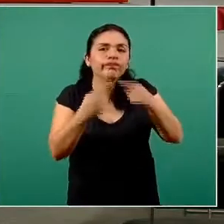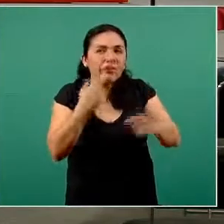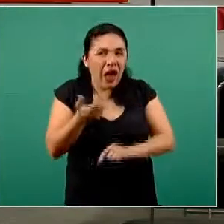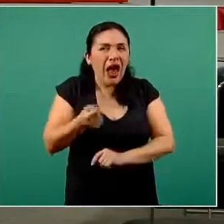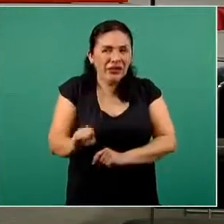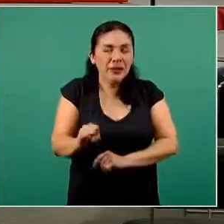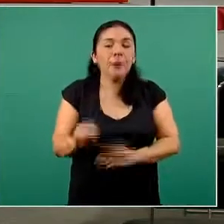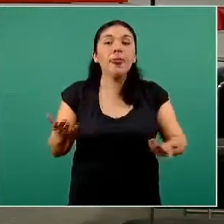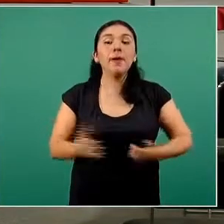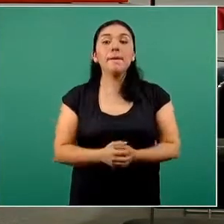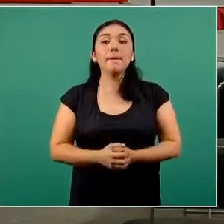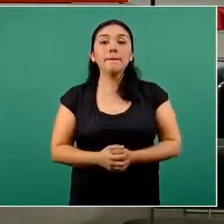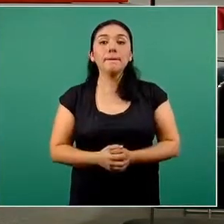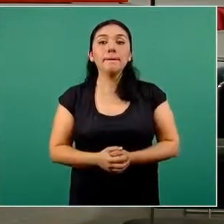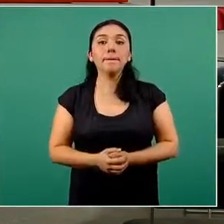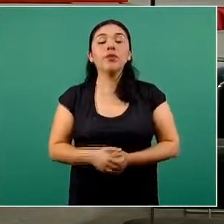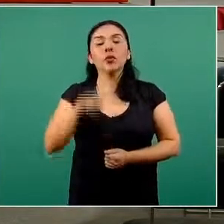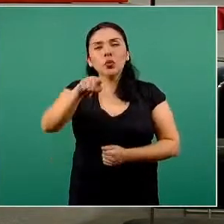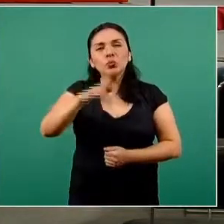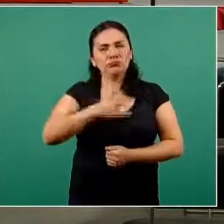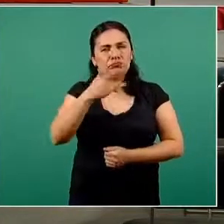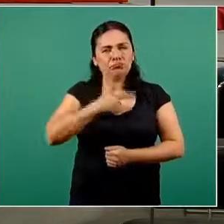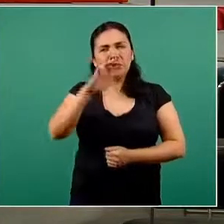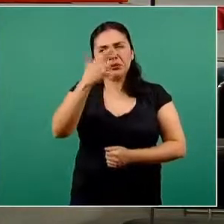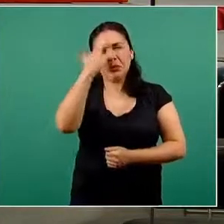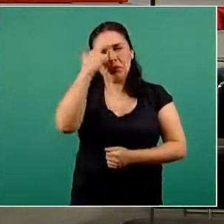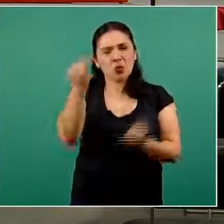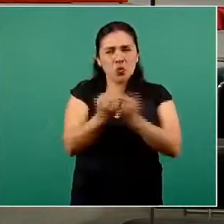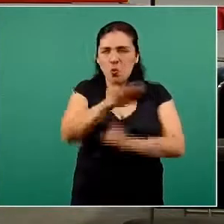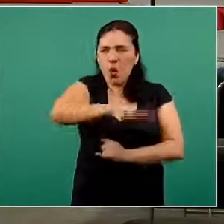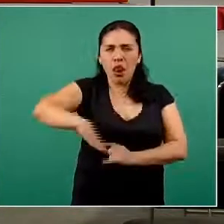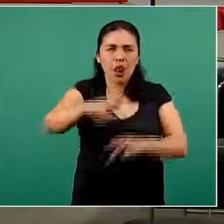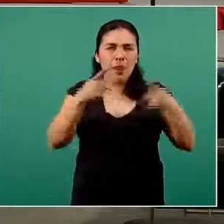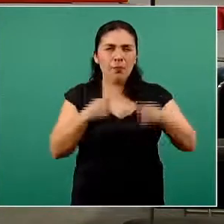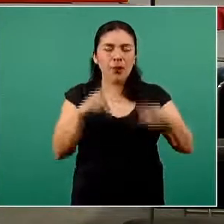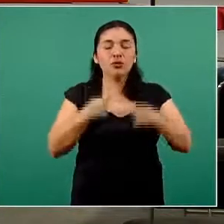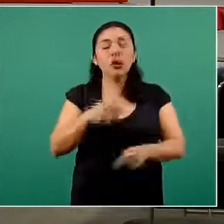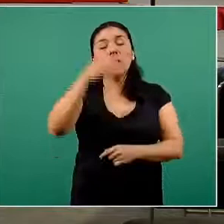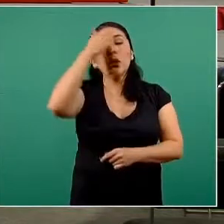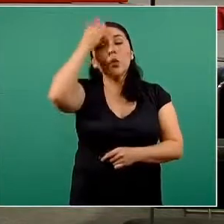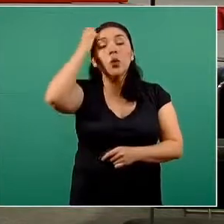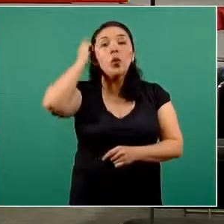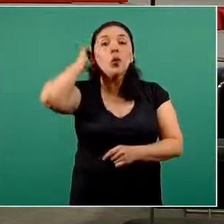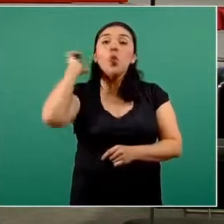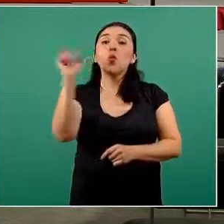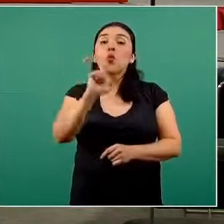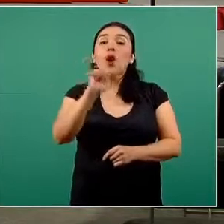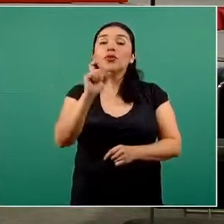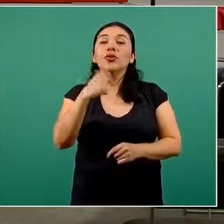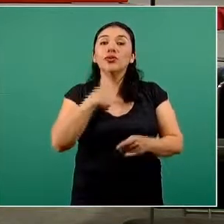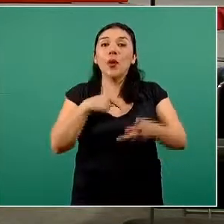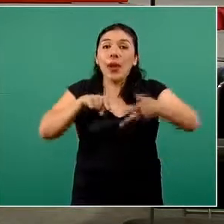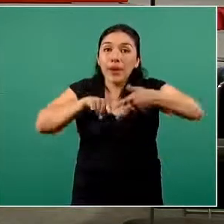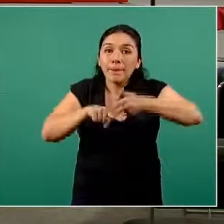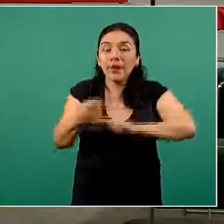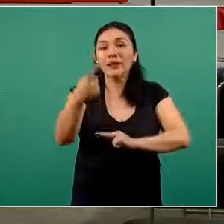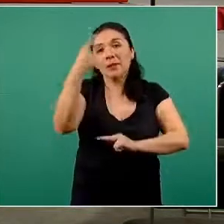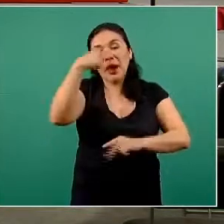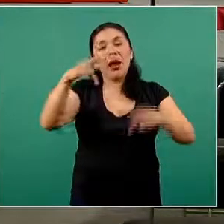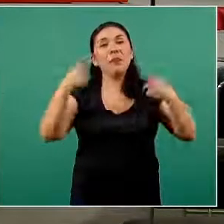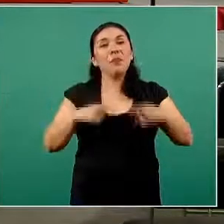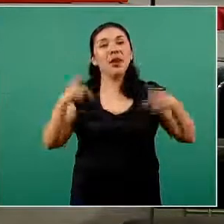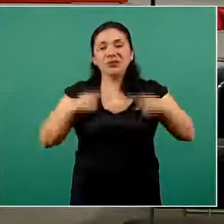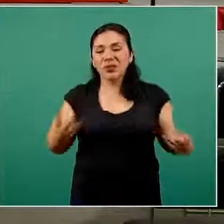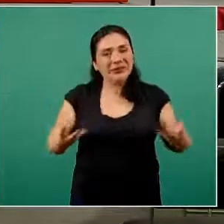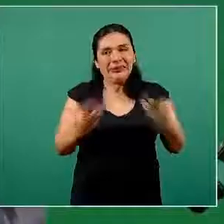comunitarias. Y recordarás, y lo recordará todo el público, cuando salimos de la Jornada Nacional de Sana Distancia